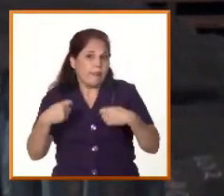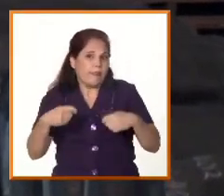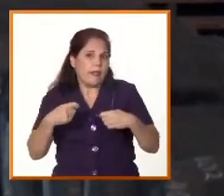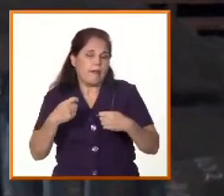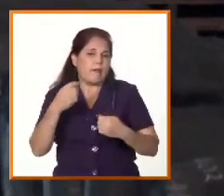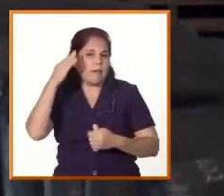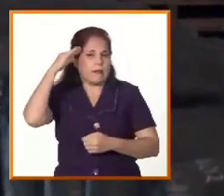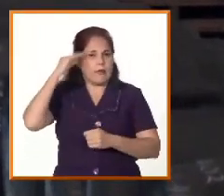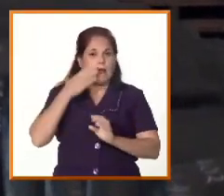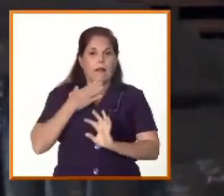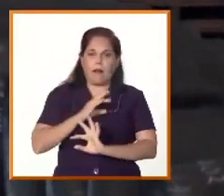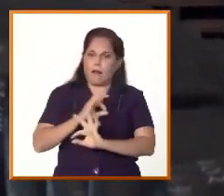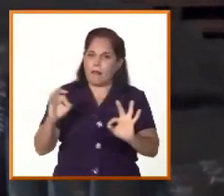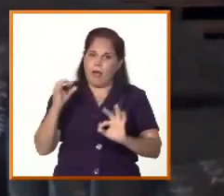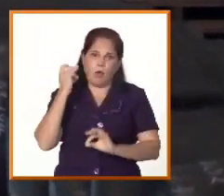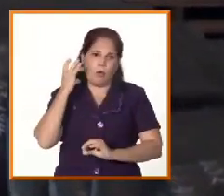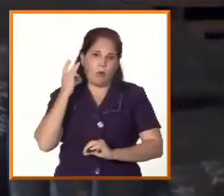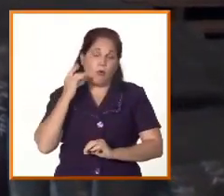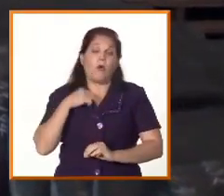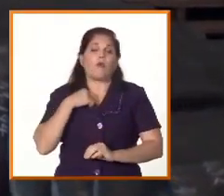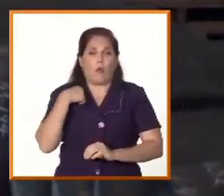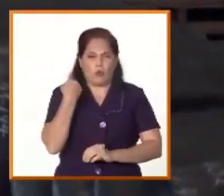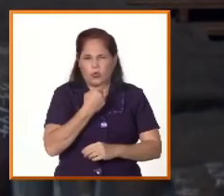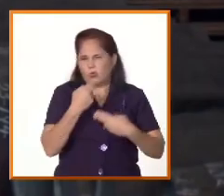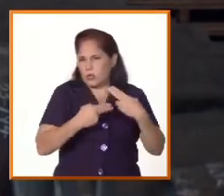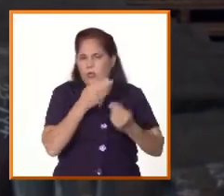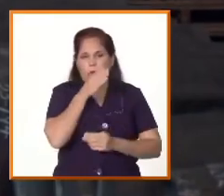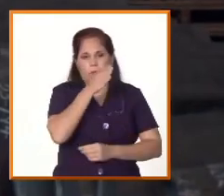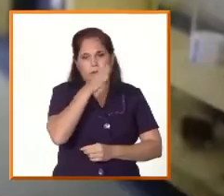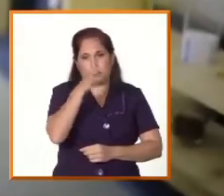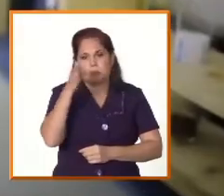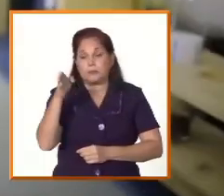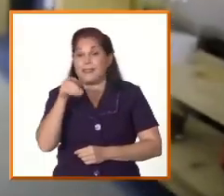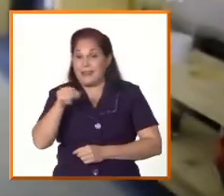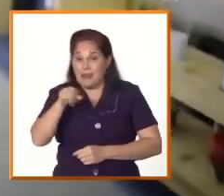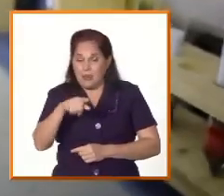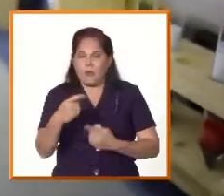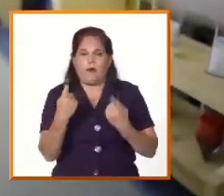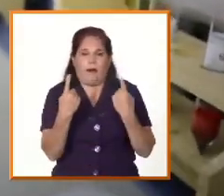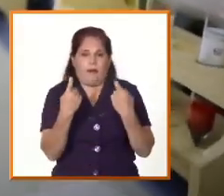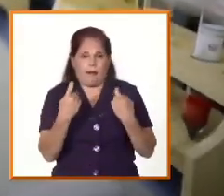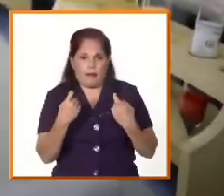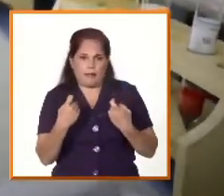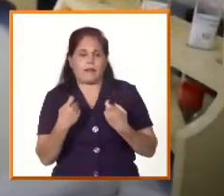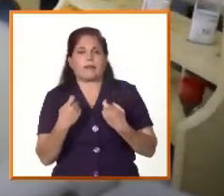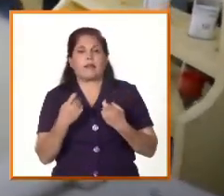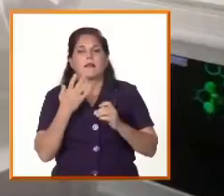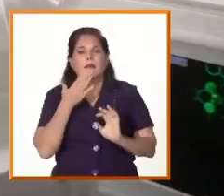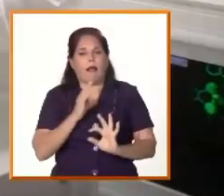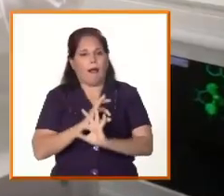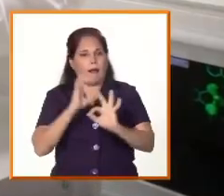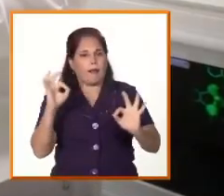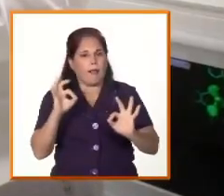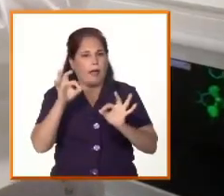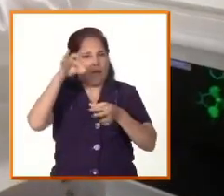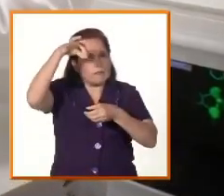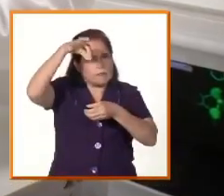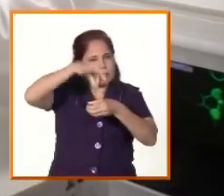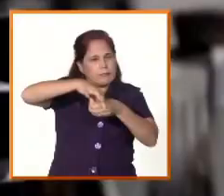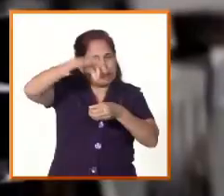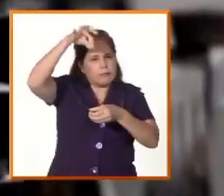y eso necesita una serie de de calidades y de características